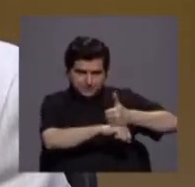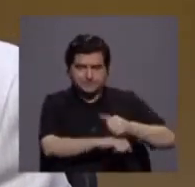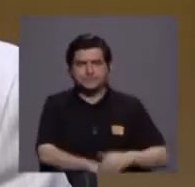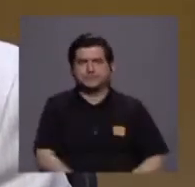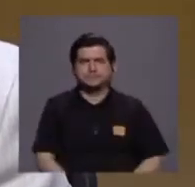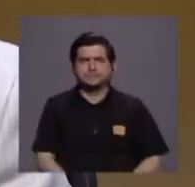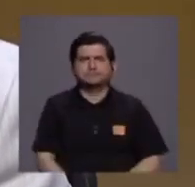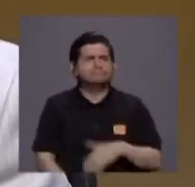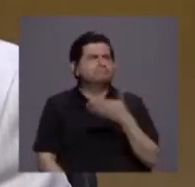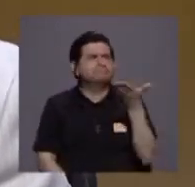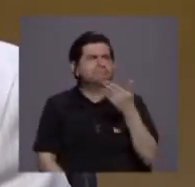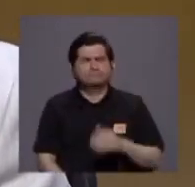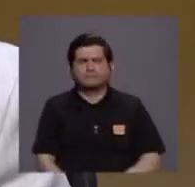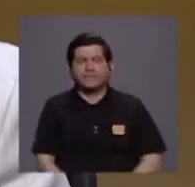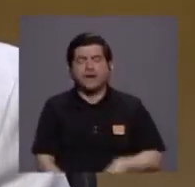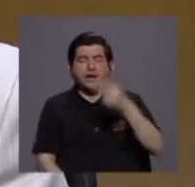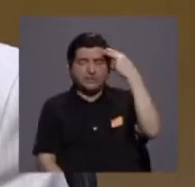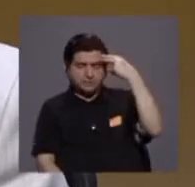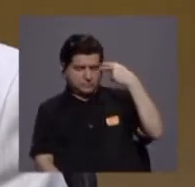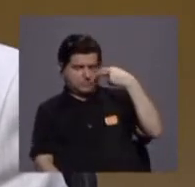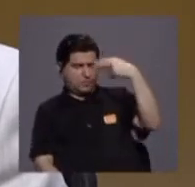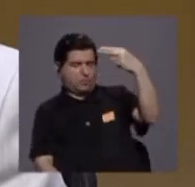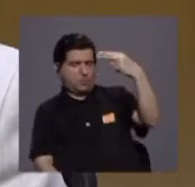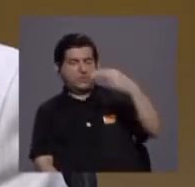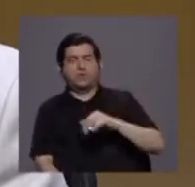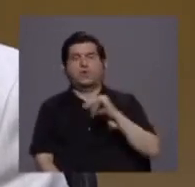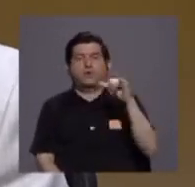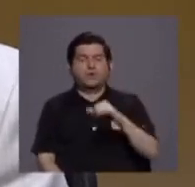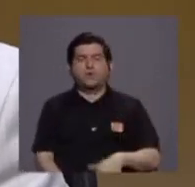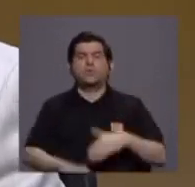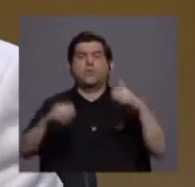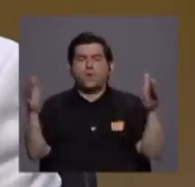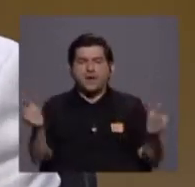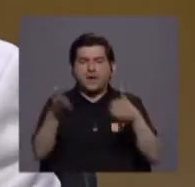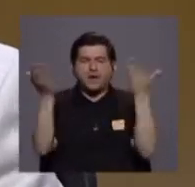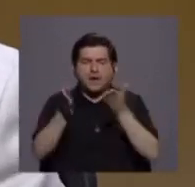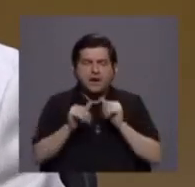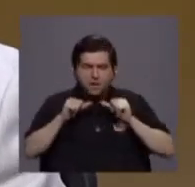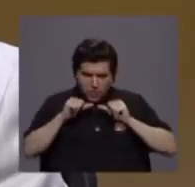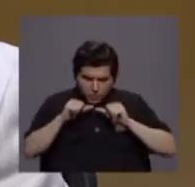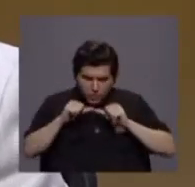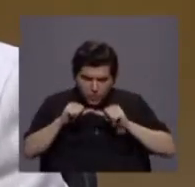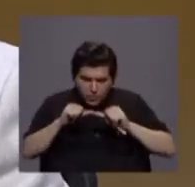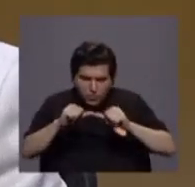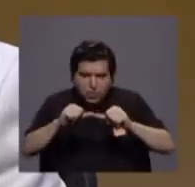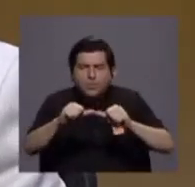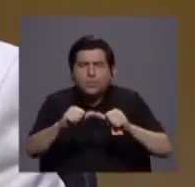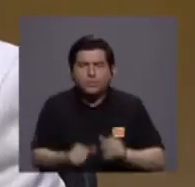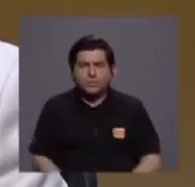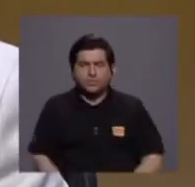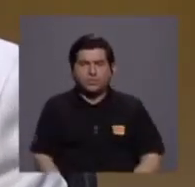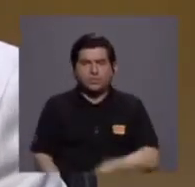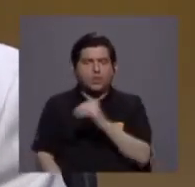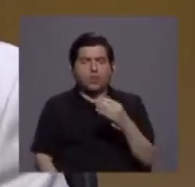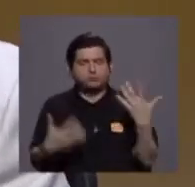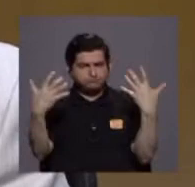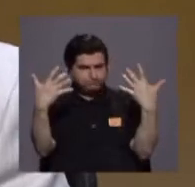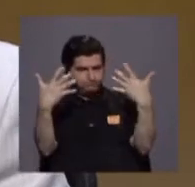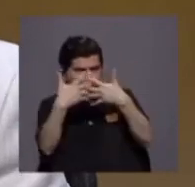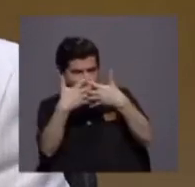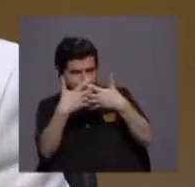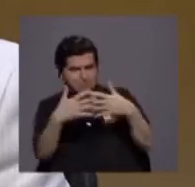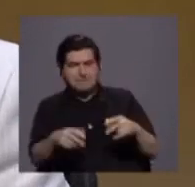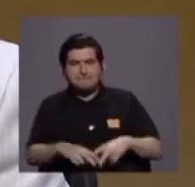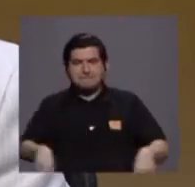para hacer un homenaje y también estimular una continuidad o una consonancia de